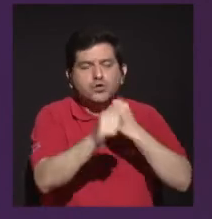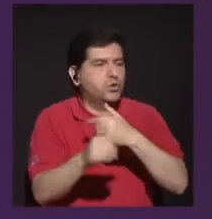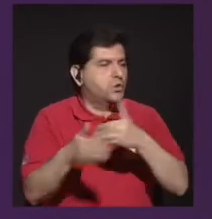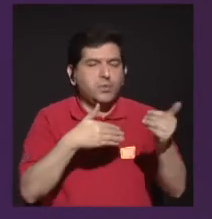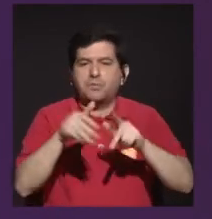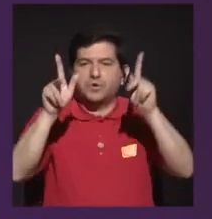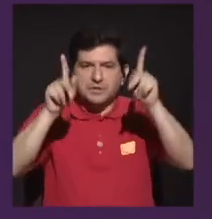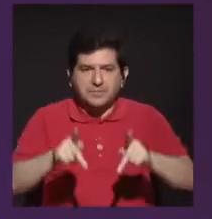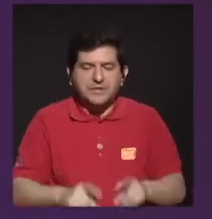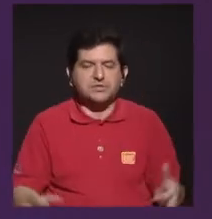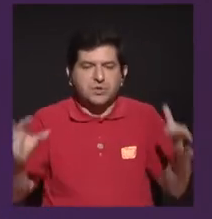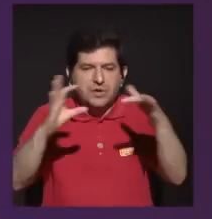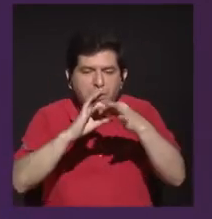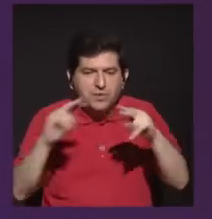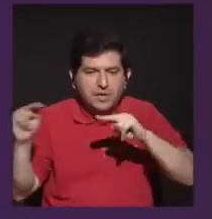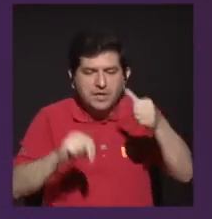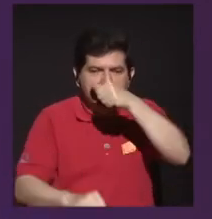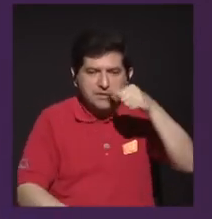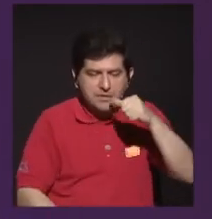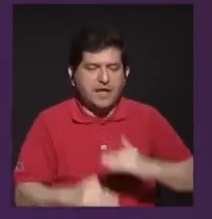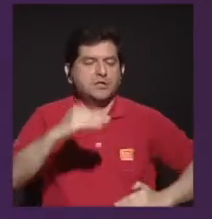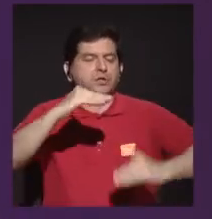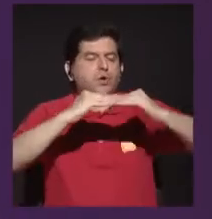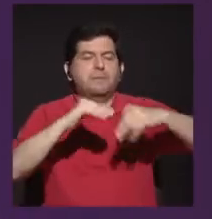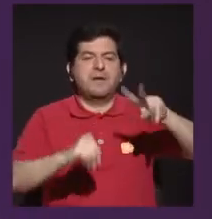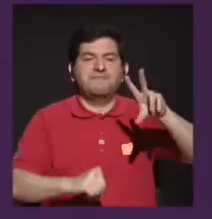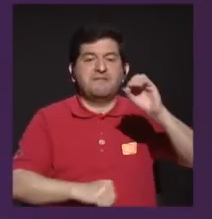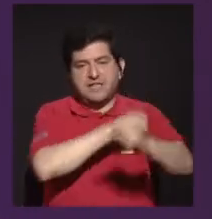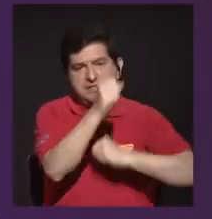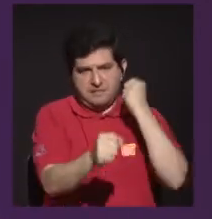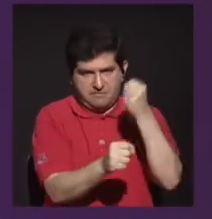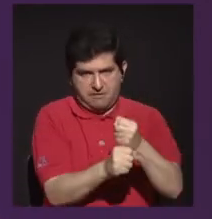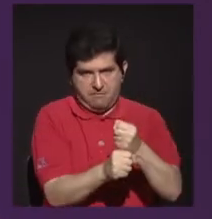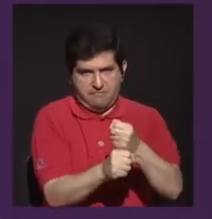que se vincule con el tráfico y un máximo de 20.